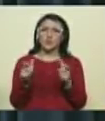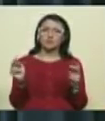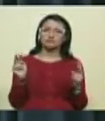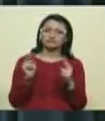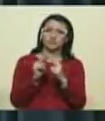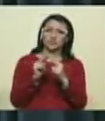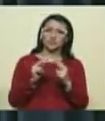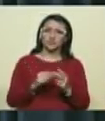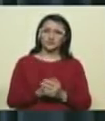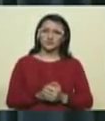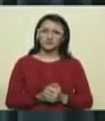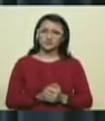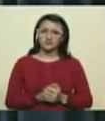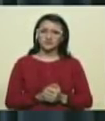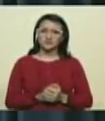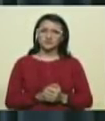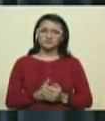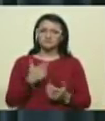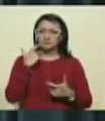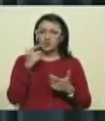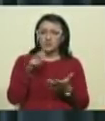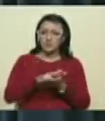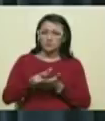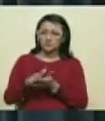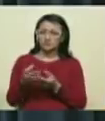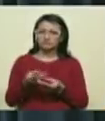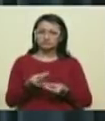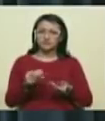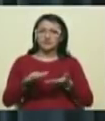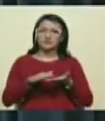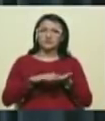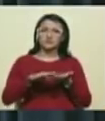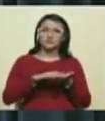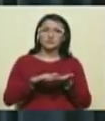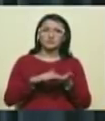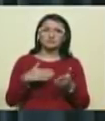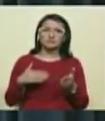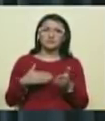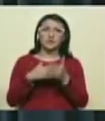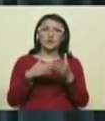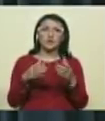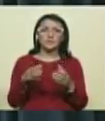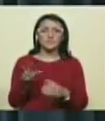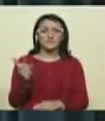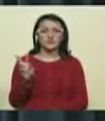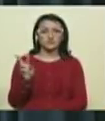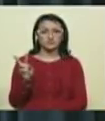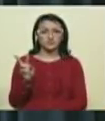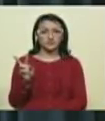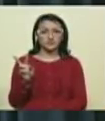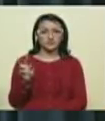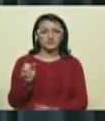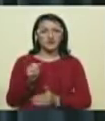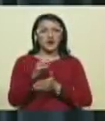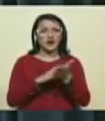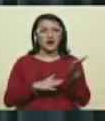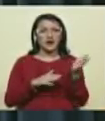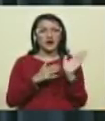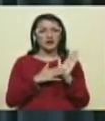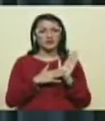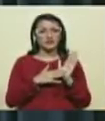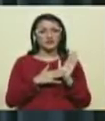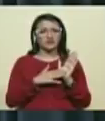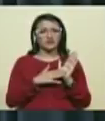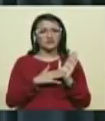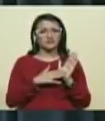encuentros, búsqueda de aprobación de resoluciones para atacar a la patria venezolana, contraviniendo la Carta de la Organización de